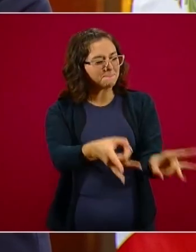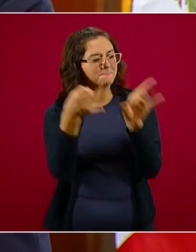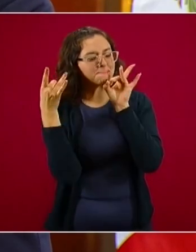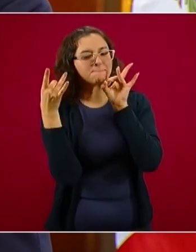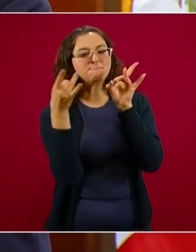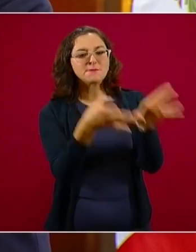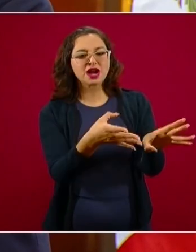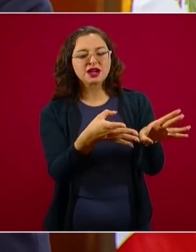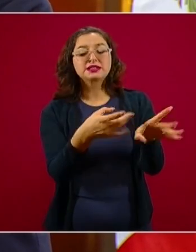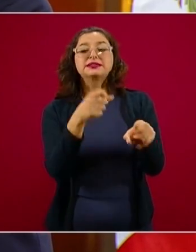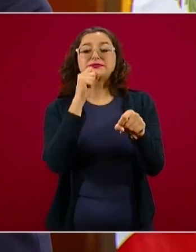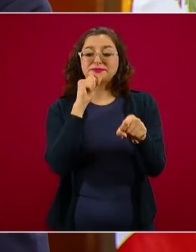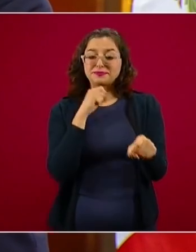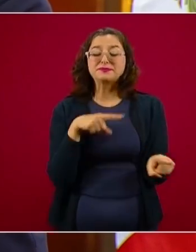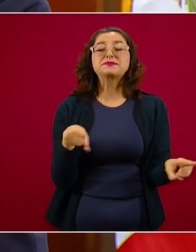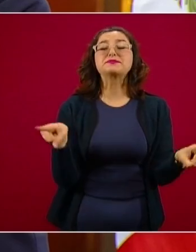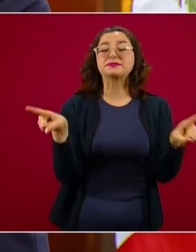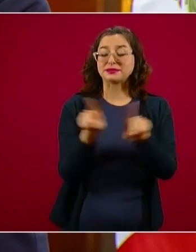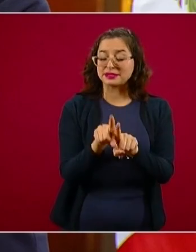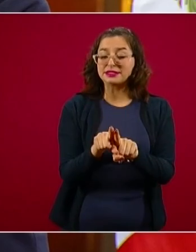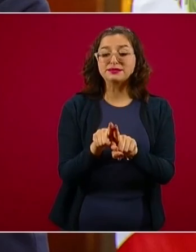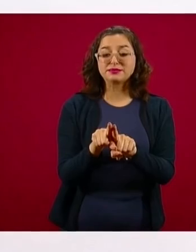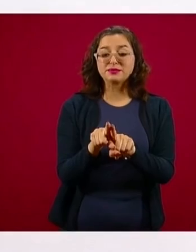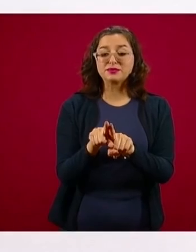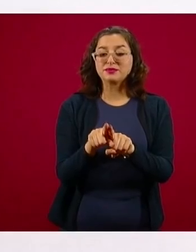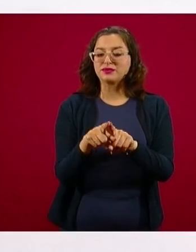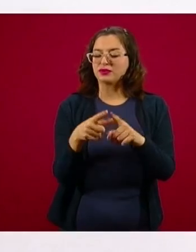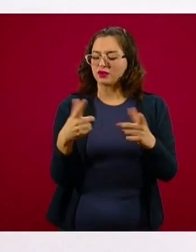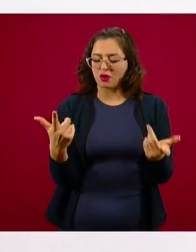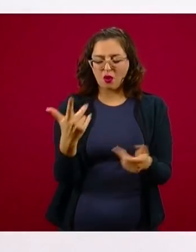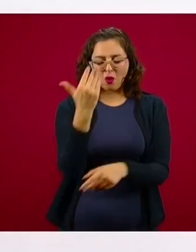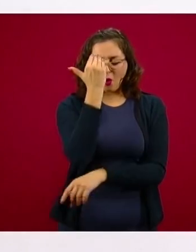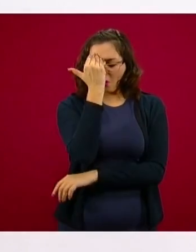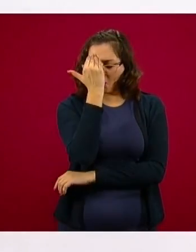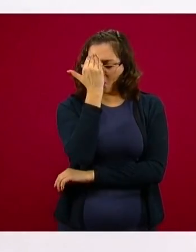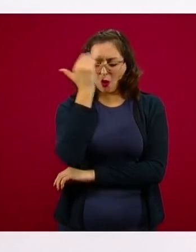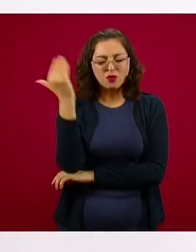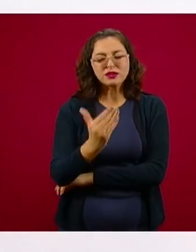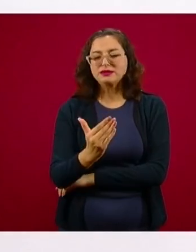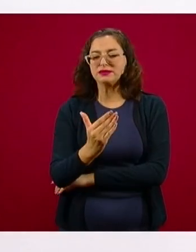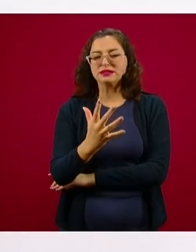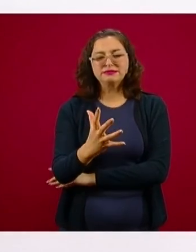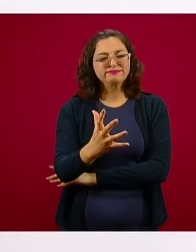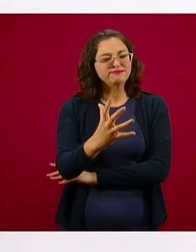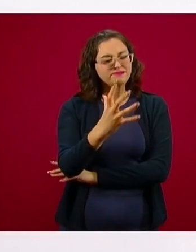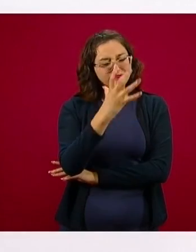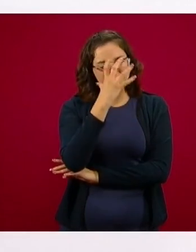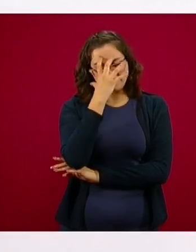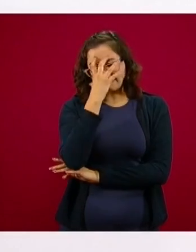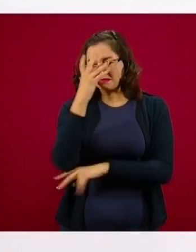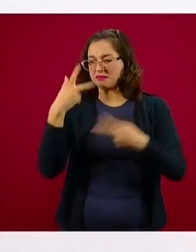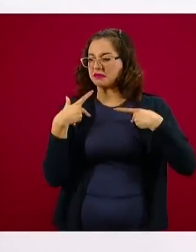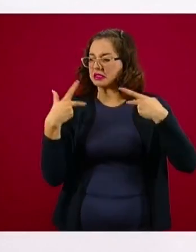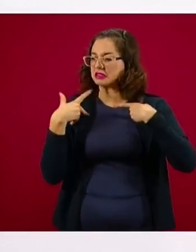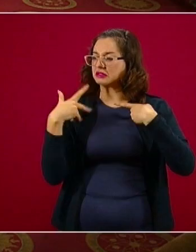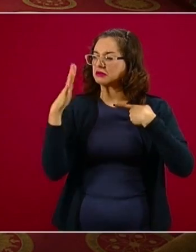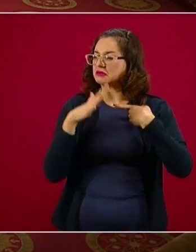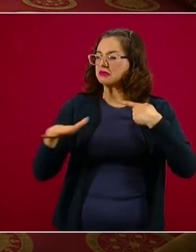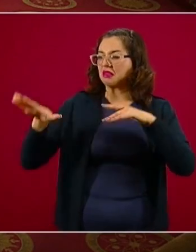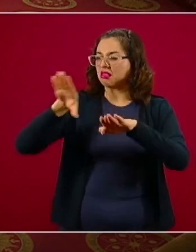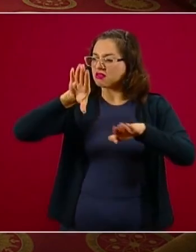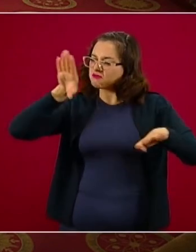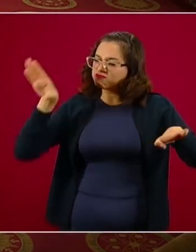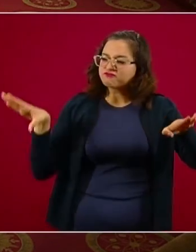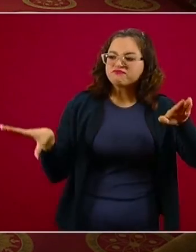indicó que pese al estado de derecho y la separación de poderes aún falta erradicar por completo el fraude electoral el apego a los